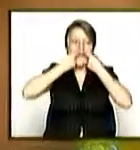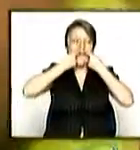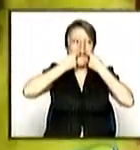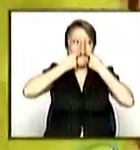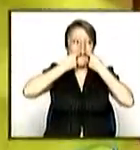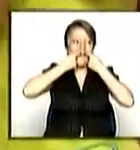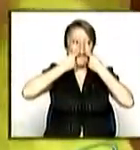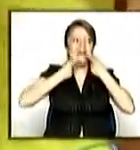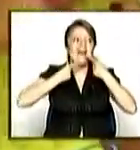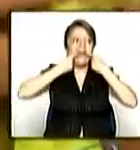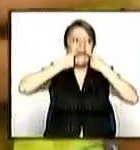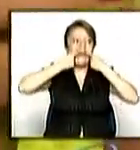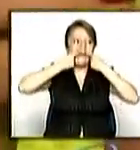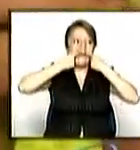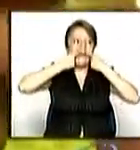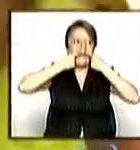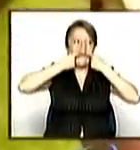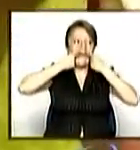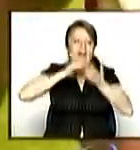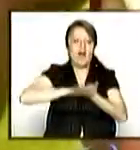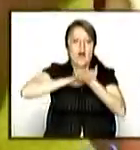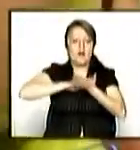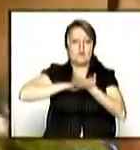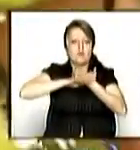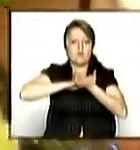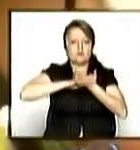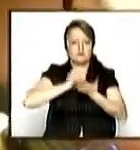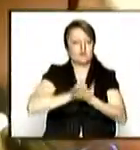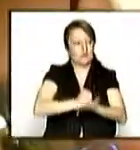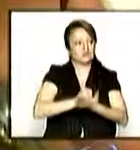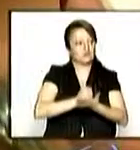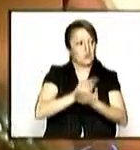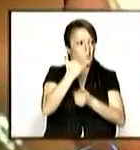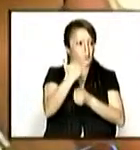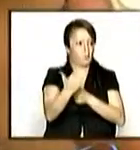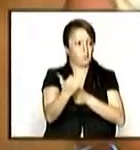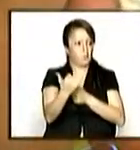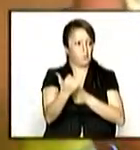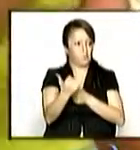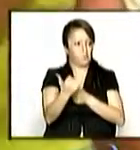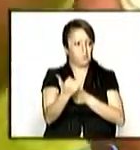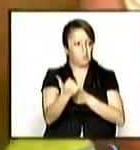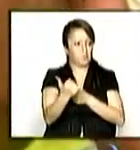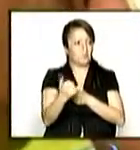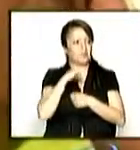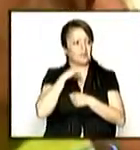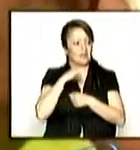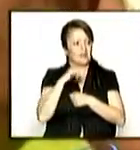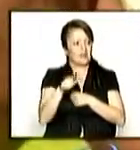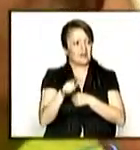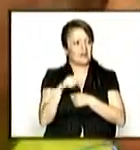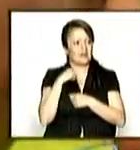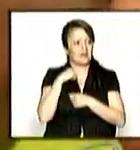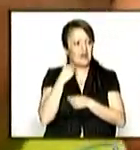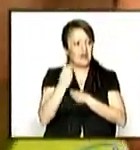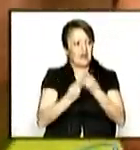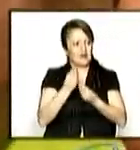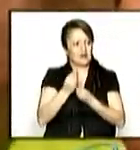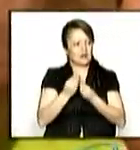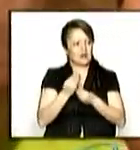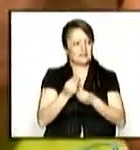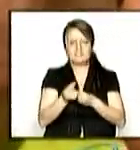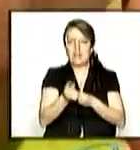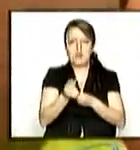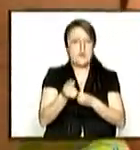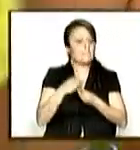¿cómo diríamos? Que se apoyan en los dientes, ¿sí? Estos son unos puentecitos que ya en la actualidad casi